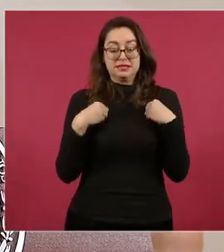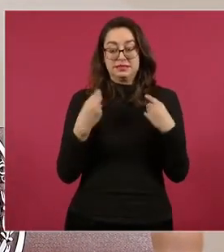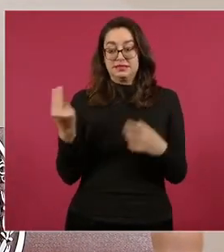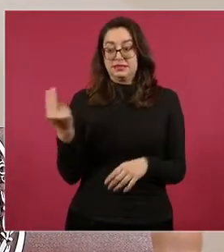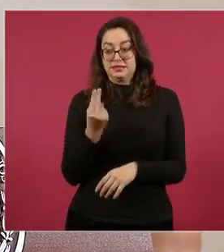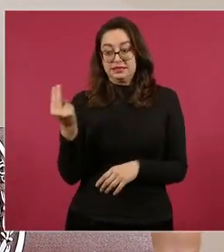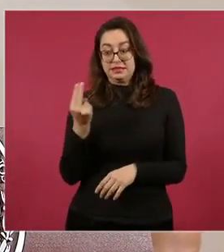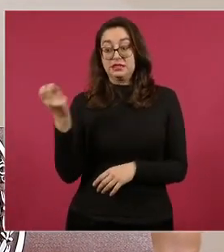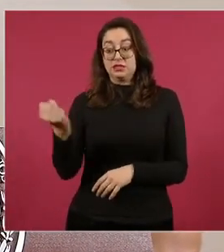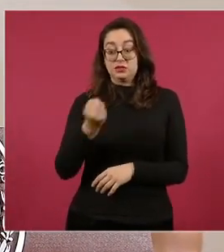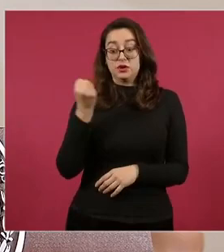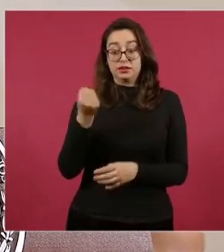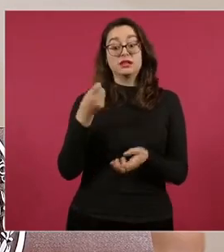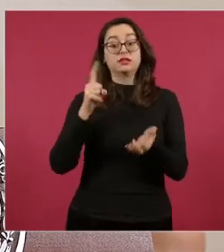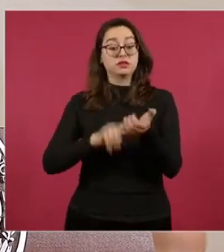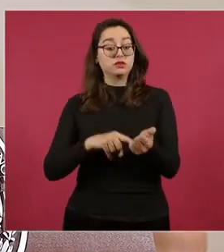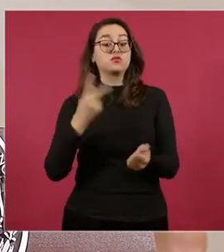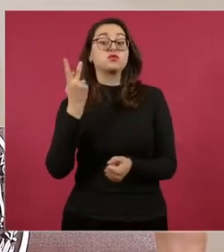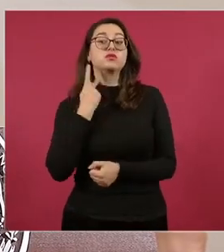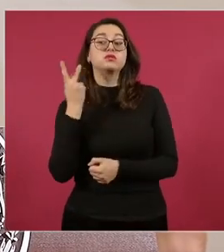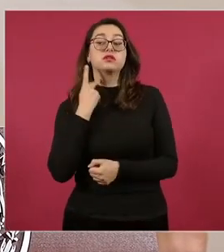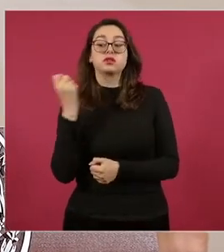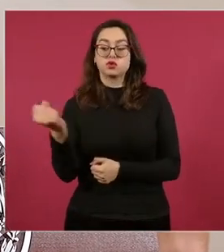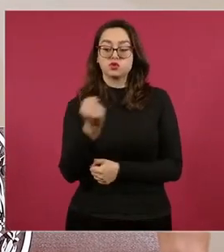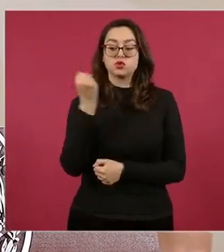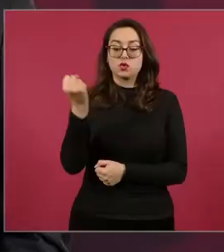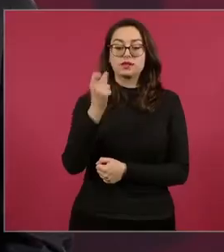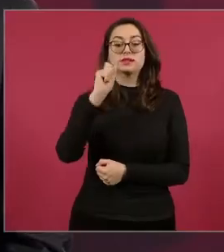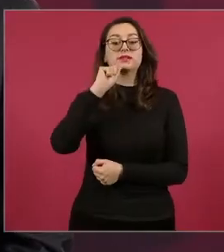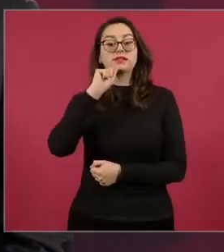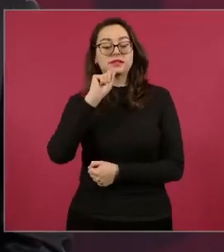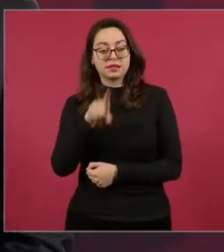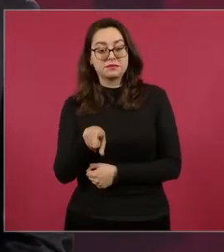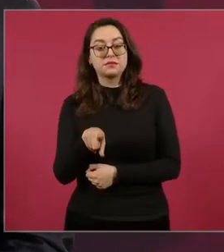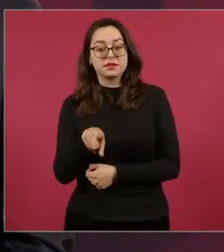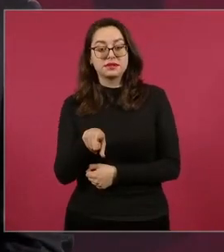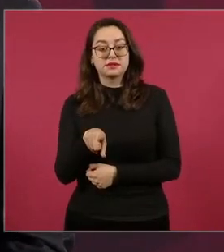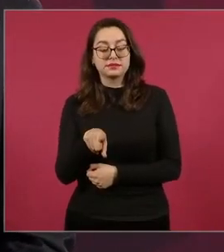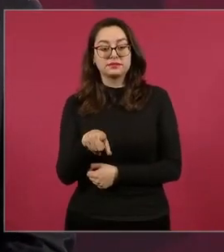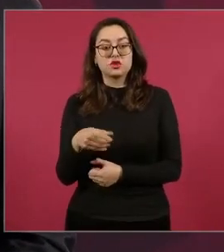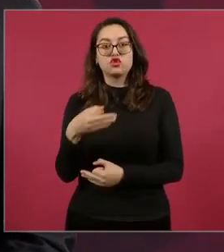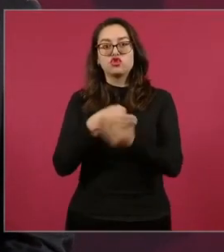y en la política también. No todo es racional,